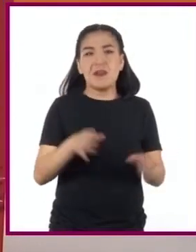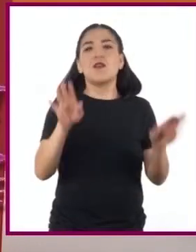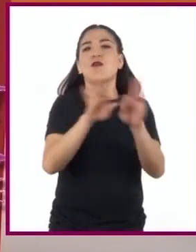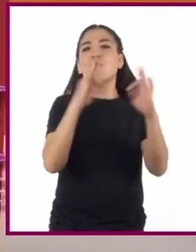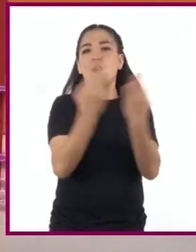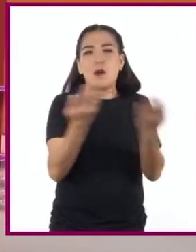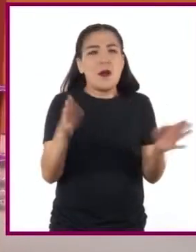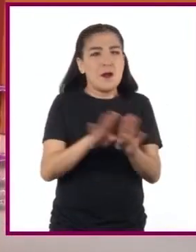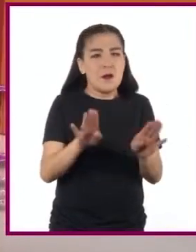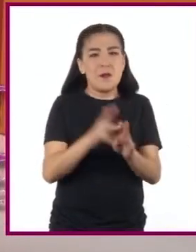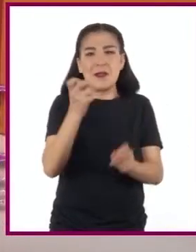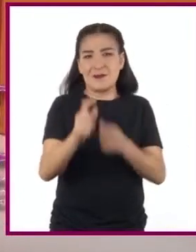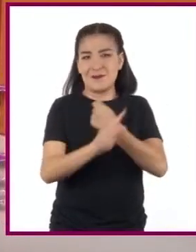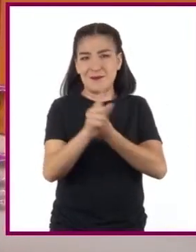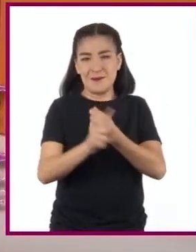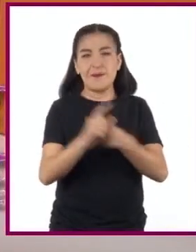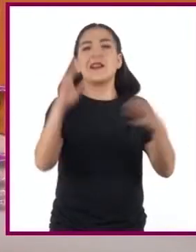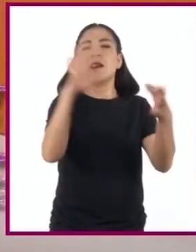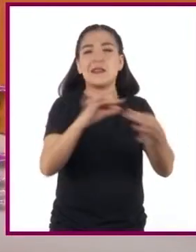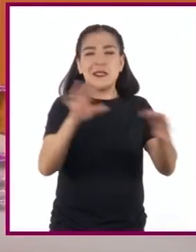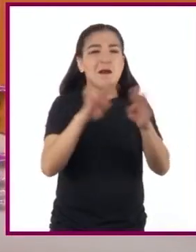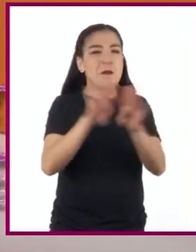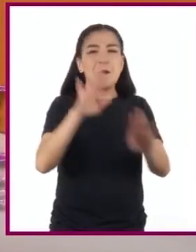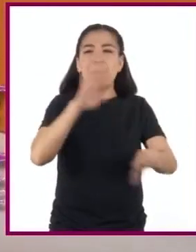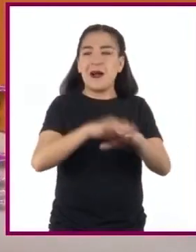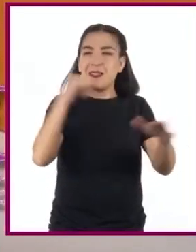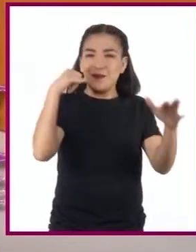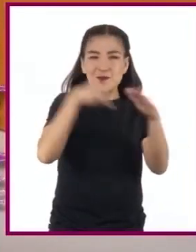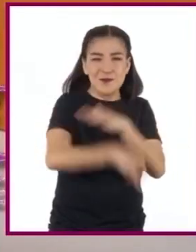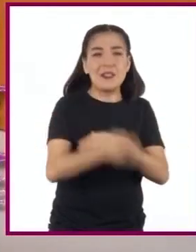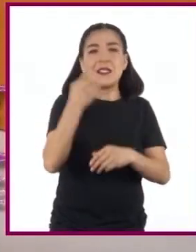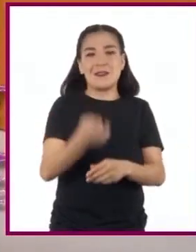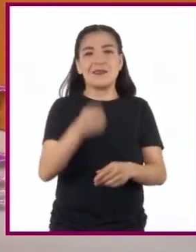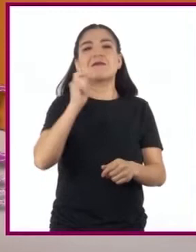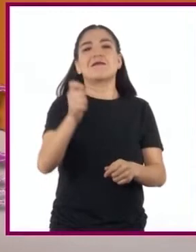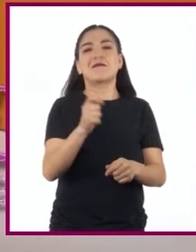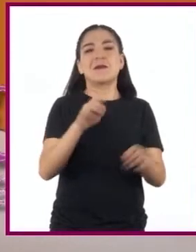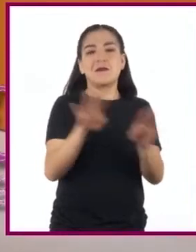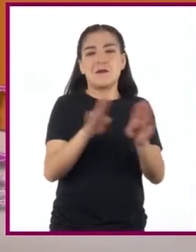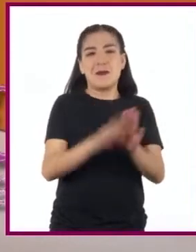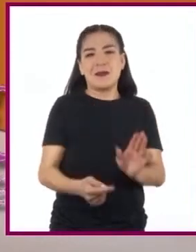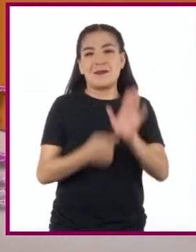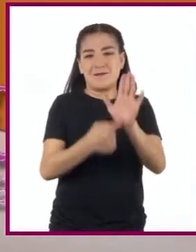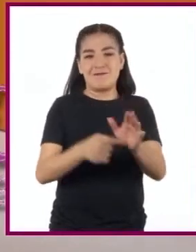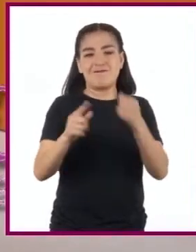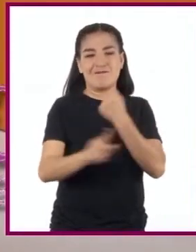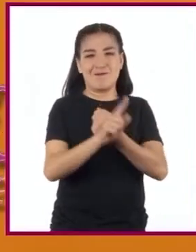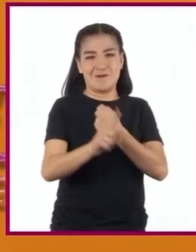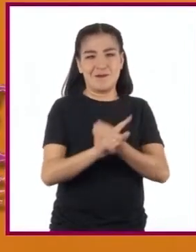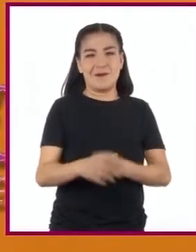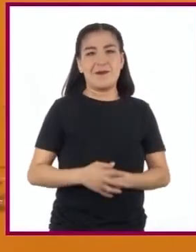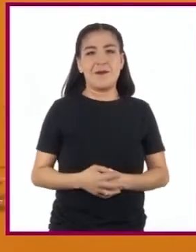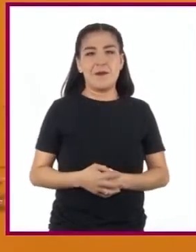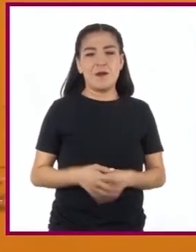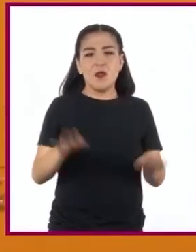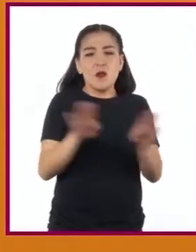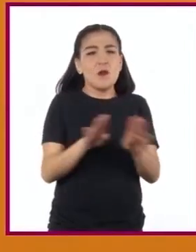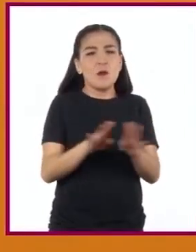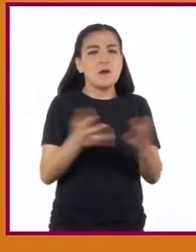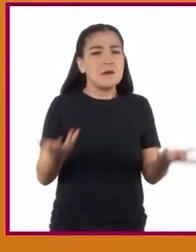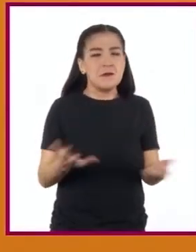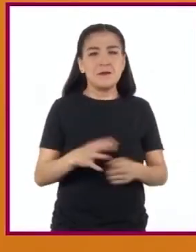forma. Describe las circunstancias y los modos con los que se han presentado los hechos. ¿Cómo